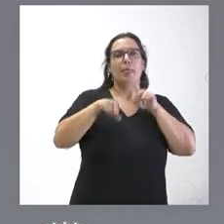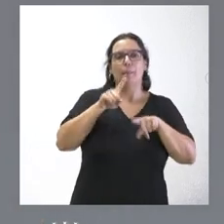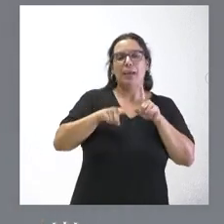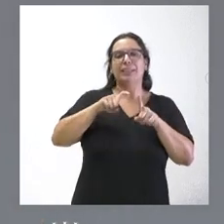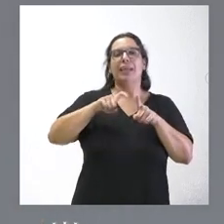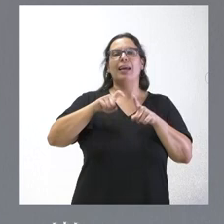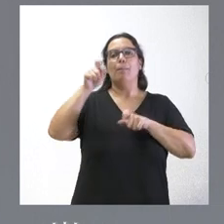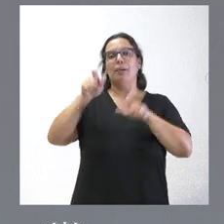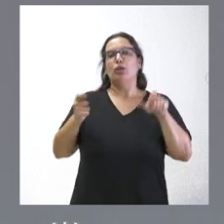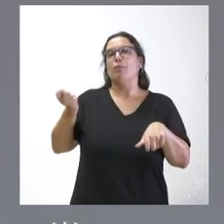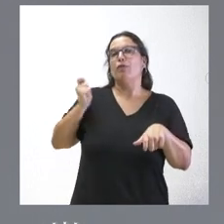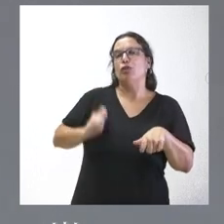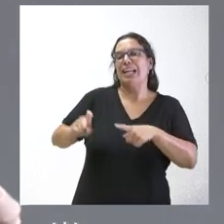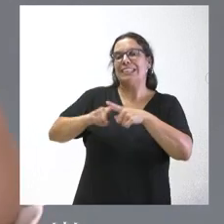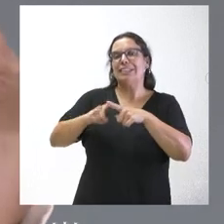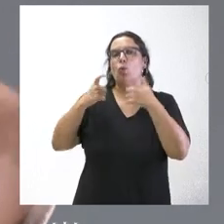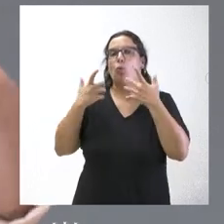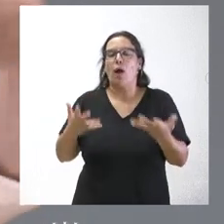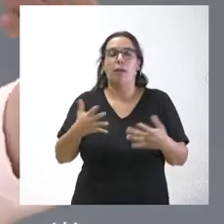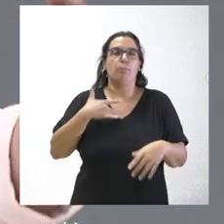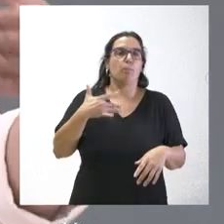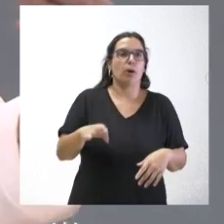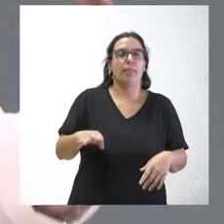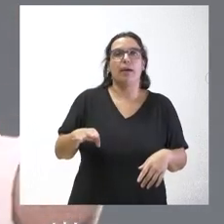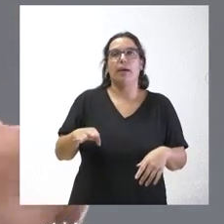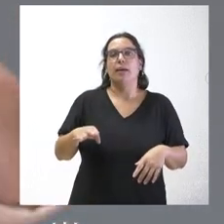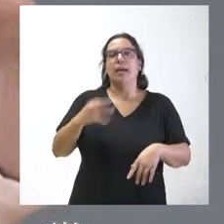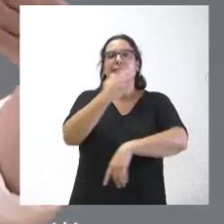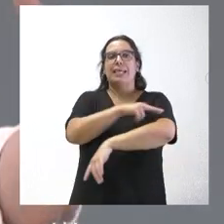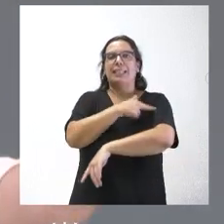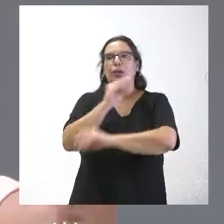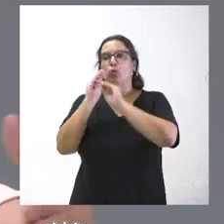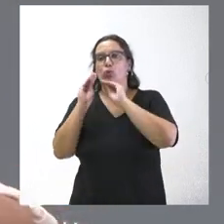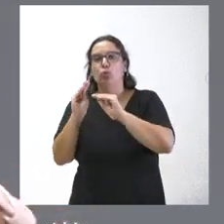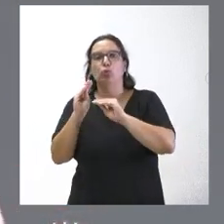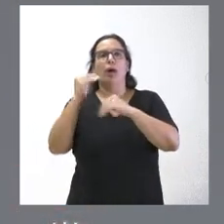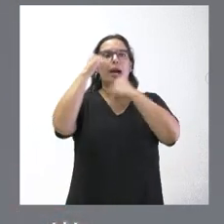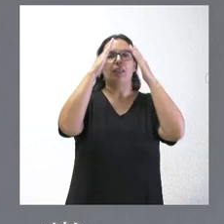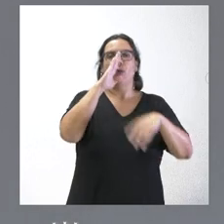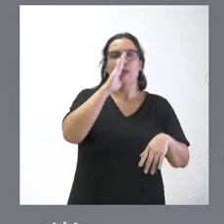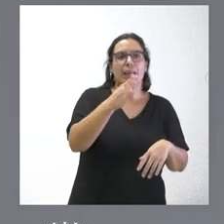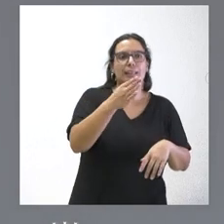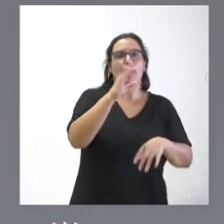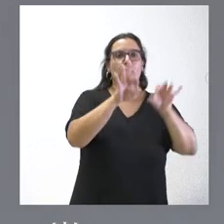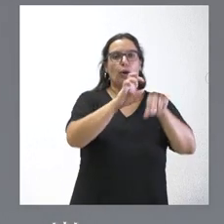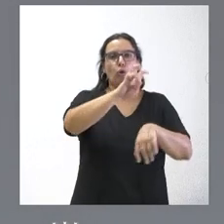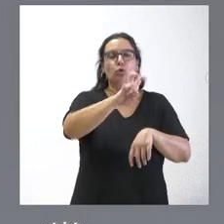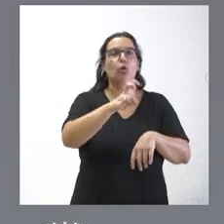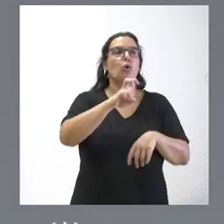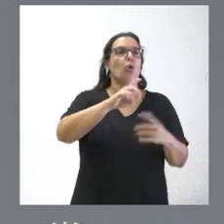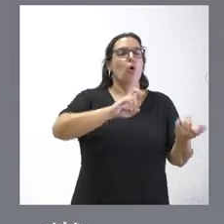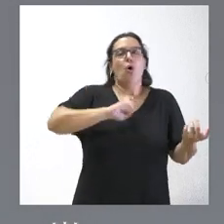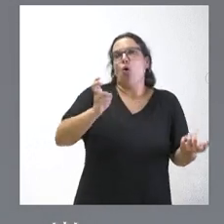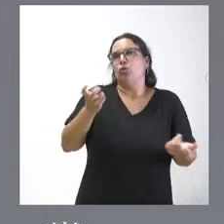personal ya sea personal sanitario personal de atención directa a otro personal que